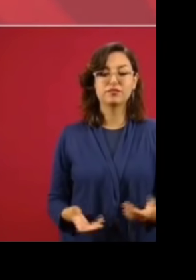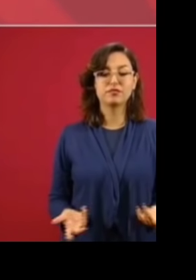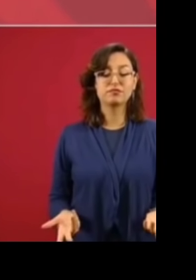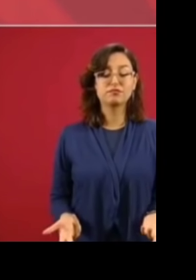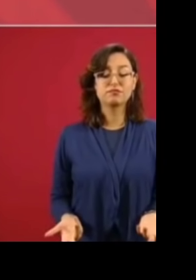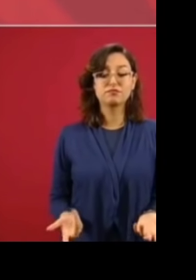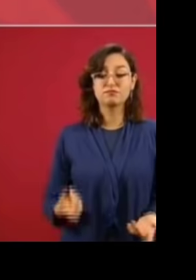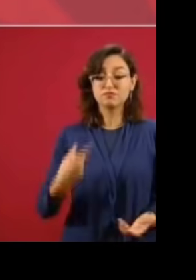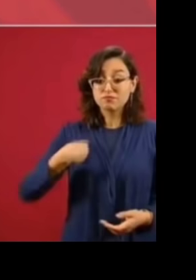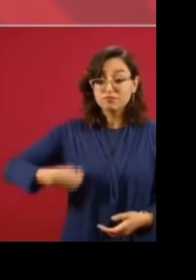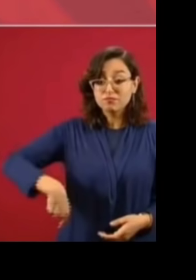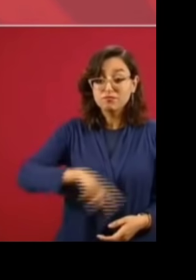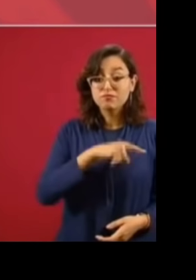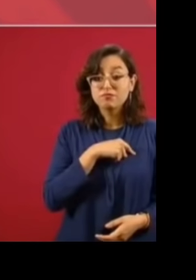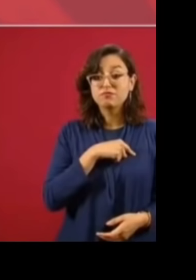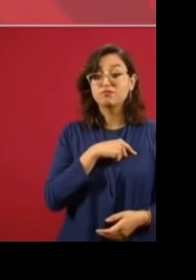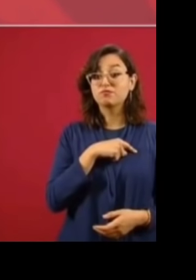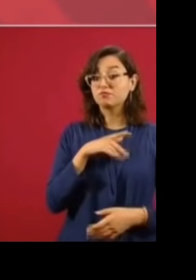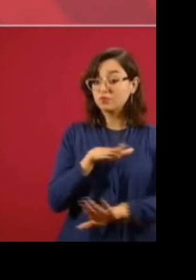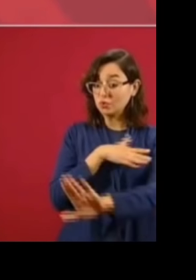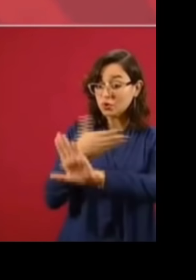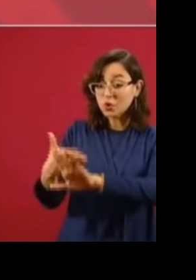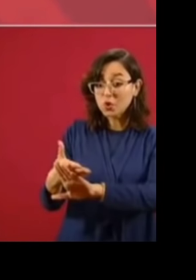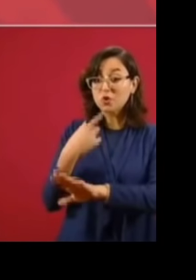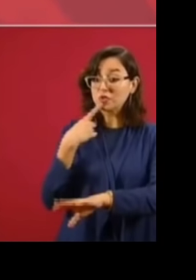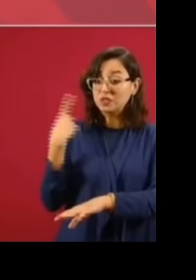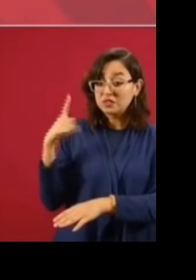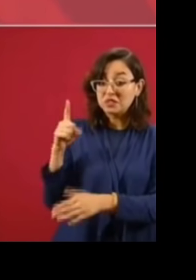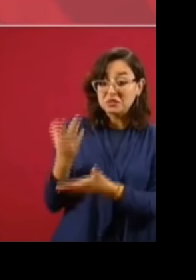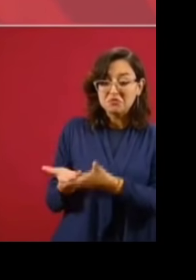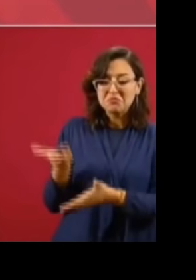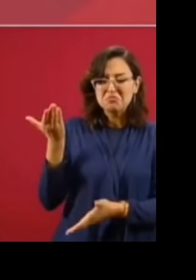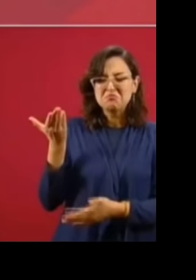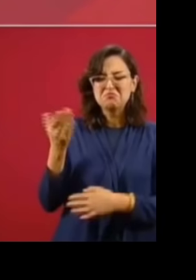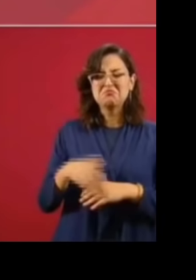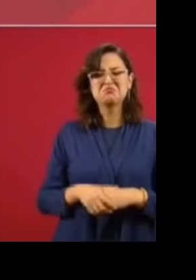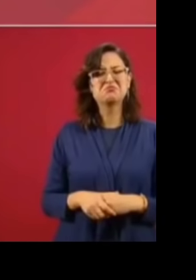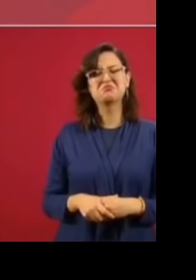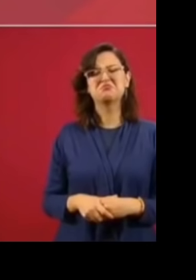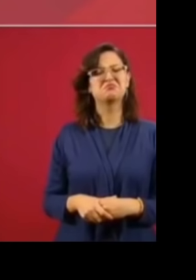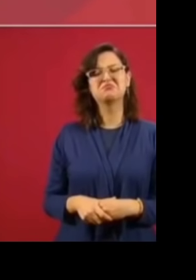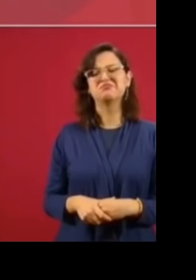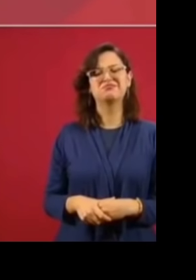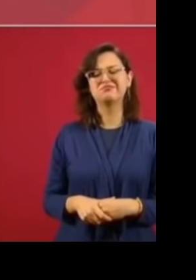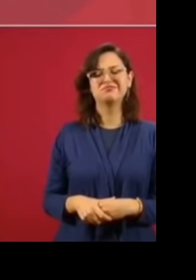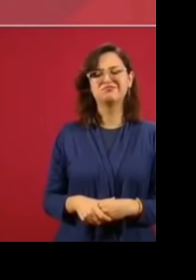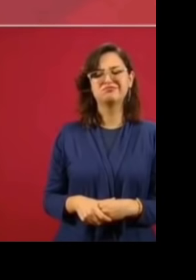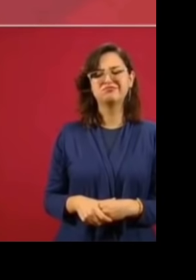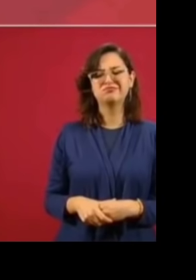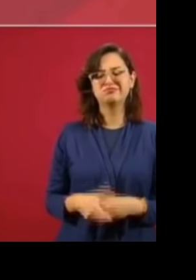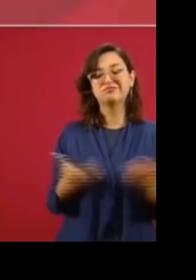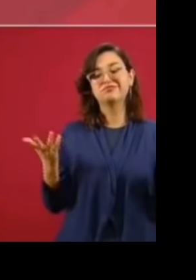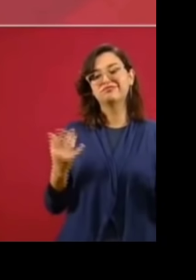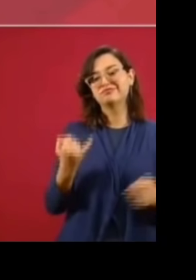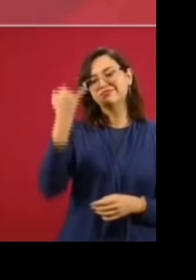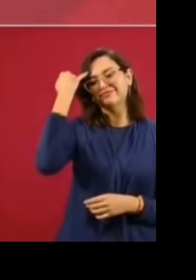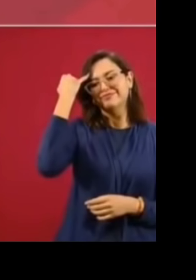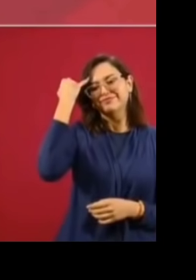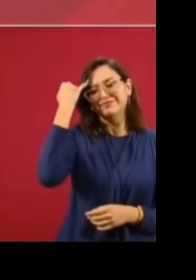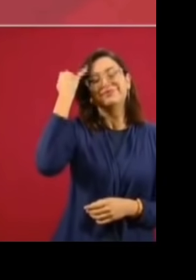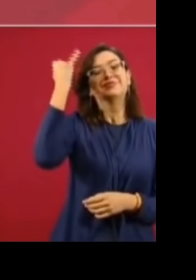a meter una denuncia a que se aplique la ley. Imagínense